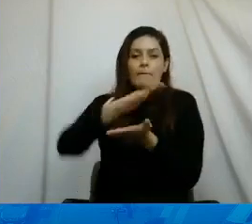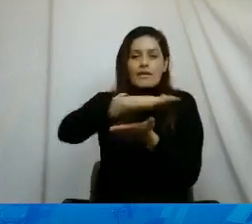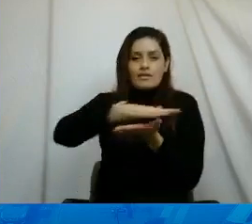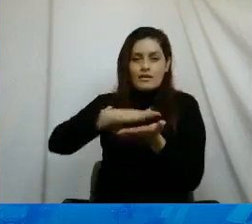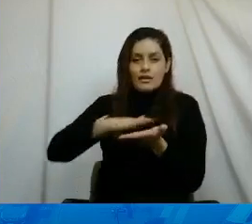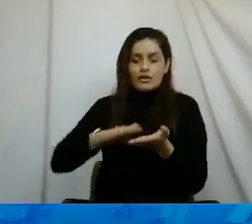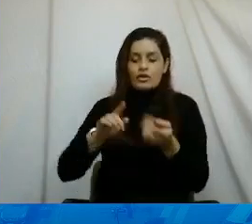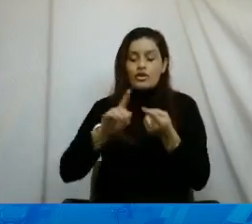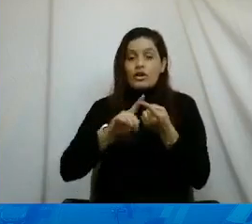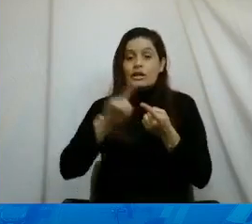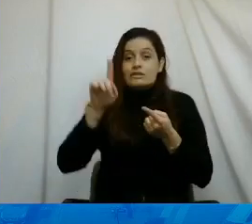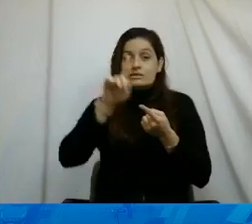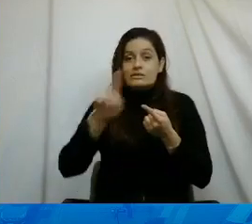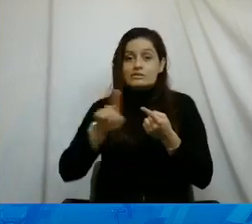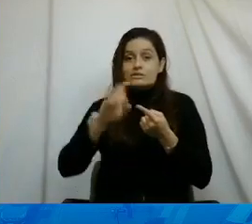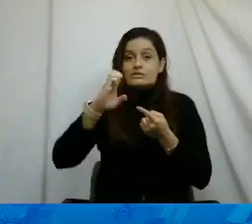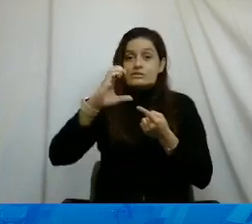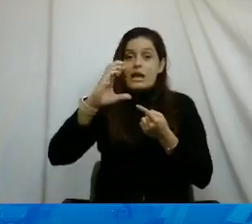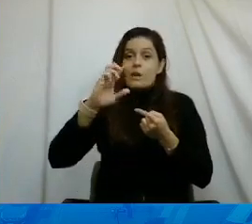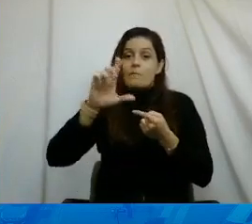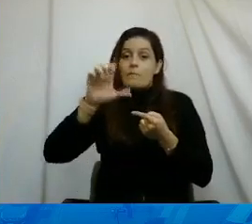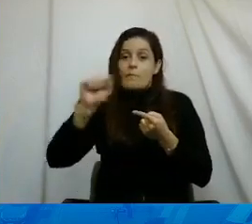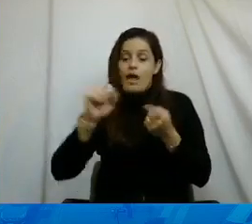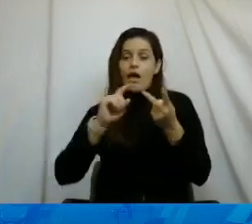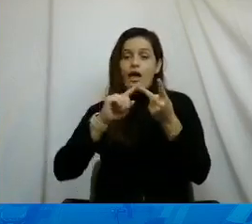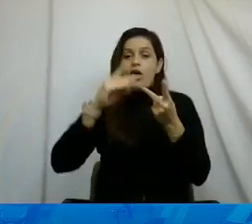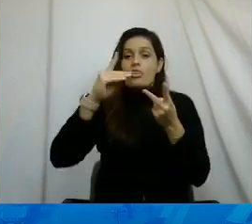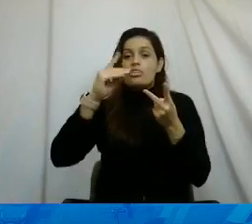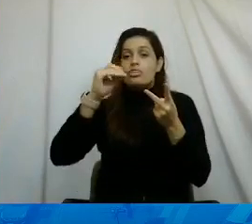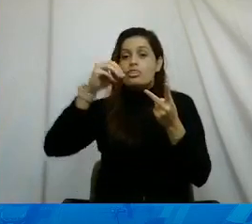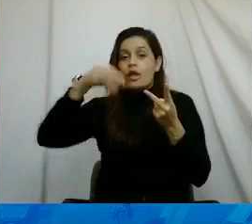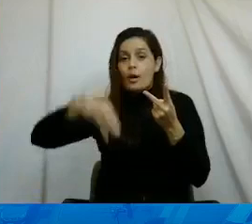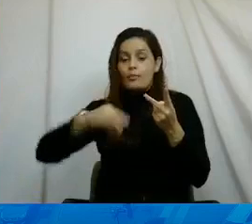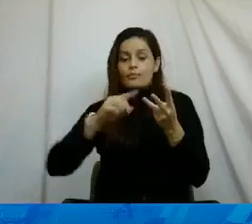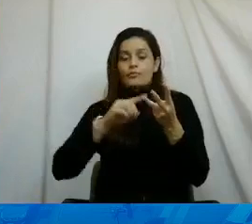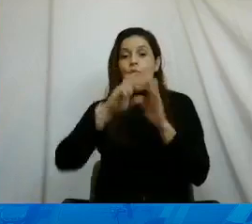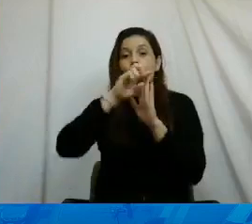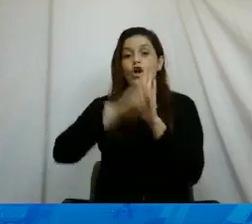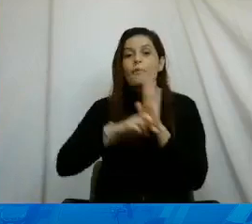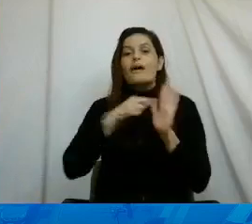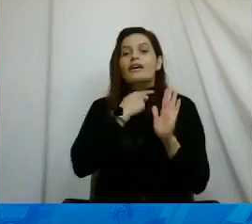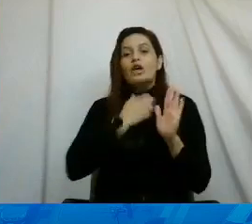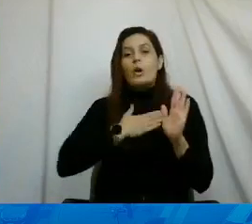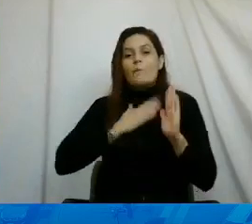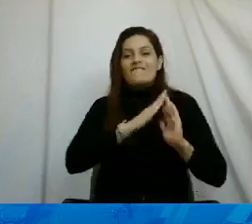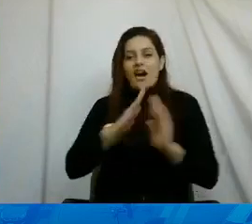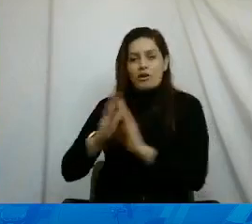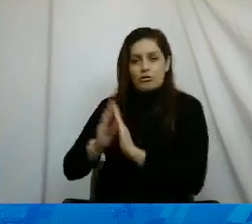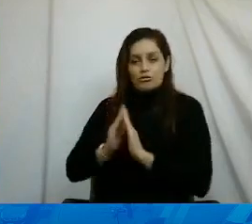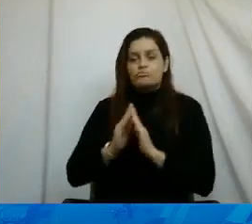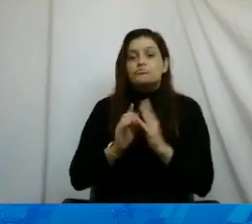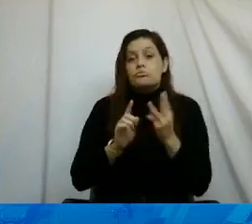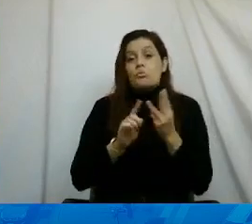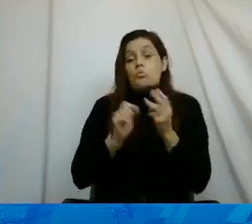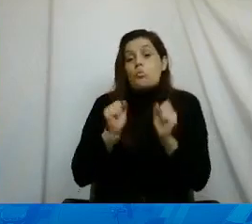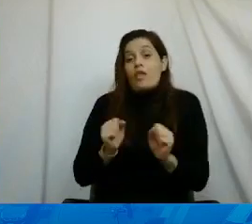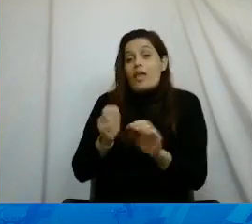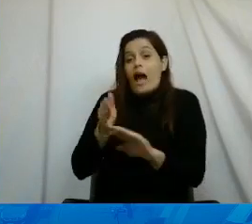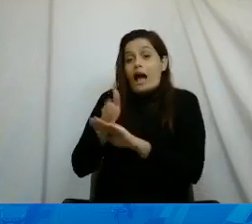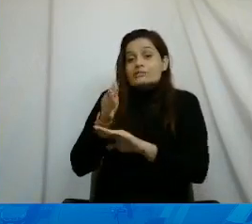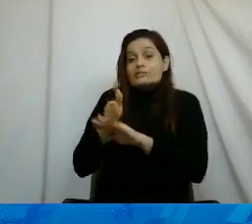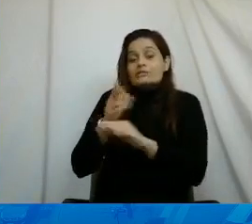DOM? Y si se requiere también Quiero Mi Barrio, puede asistir a esta comisión y también tratar en